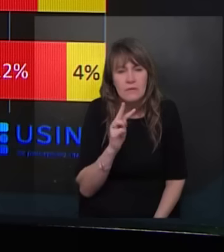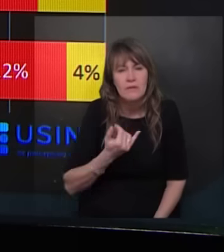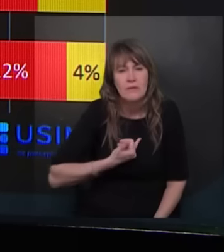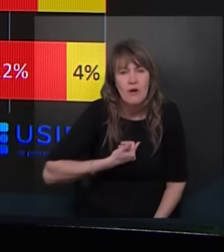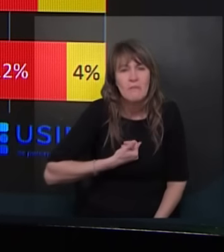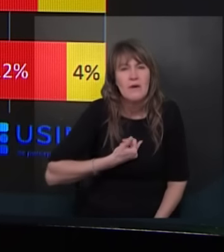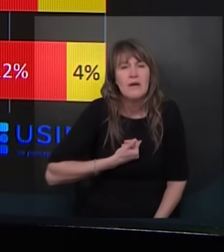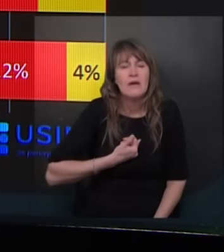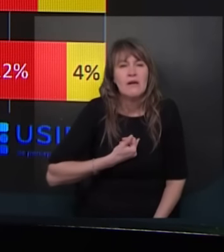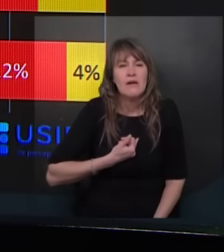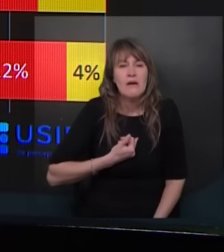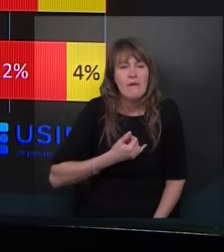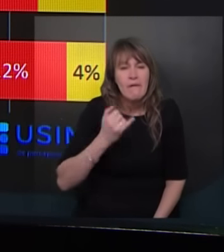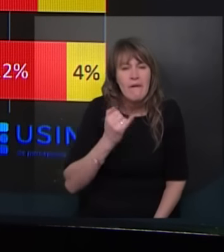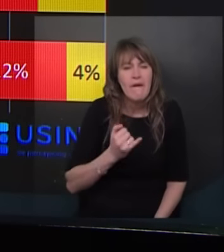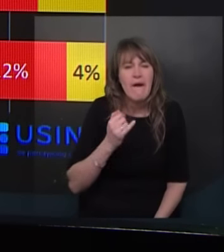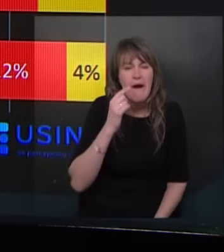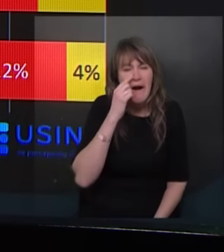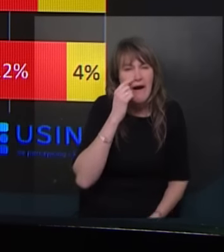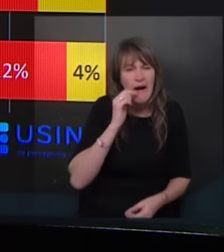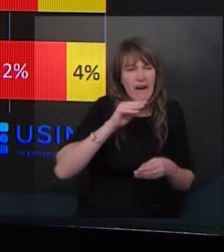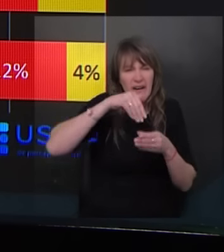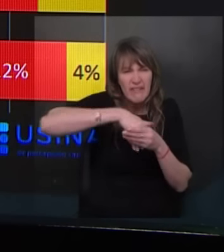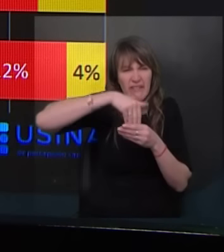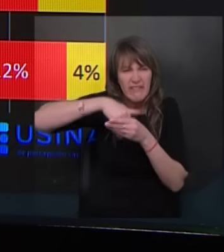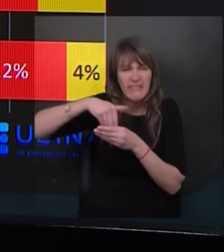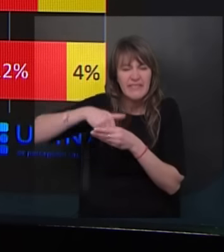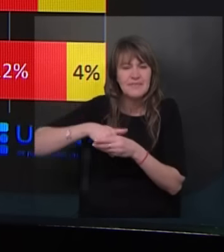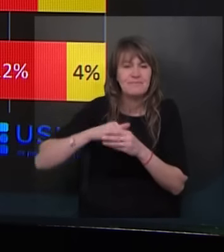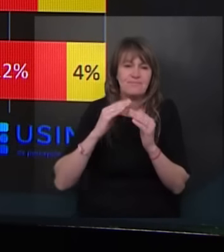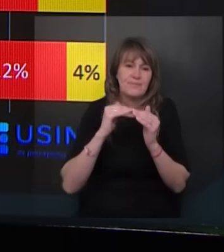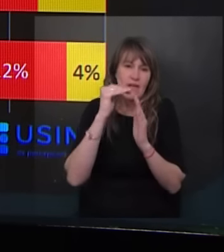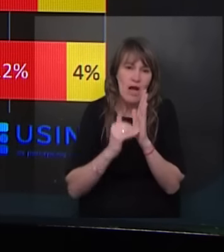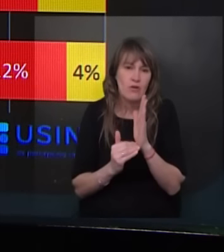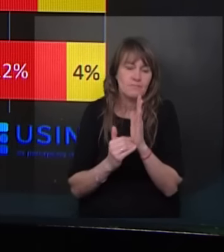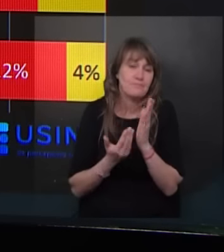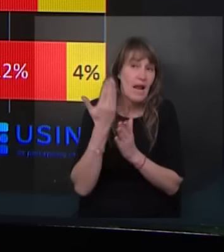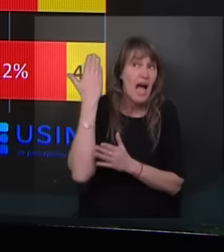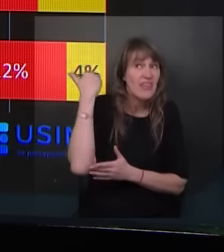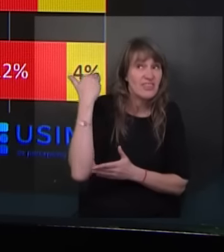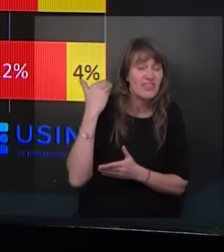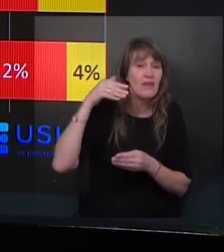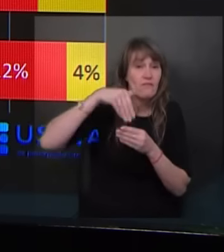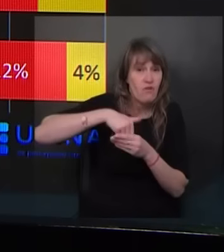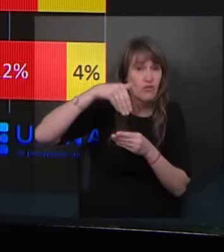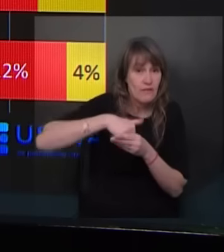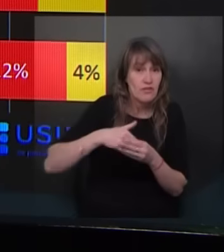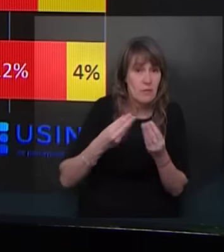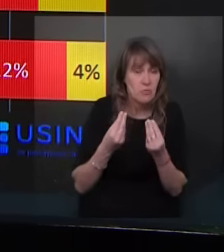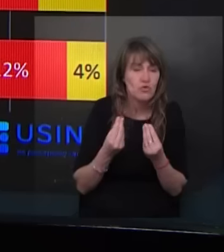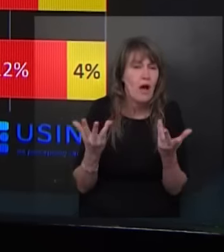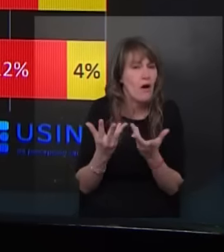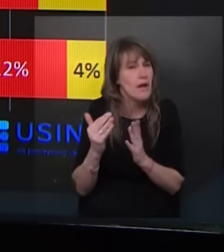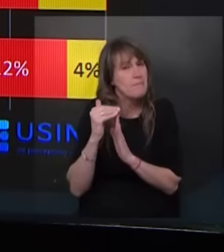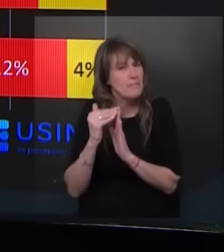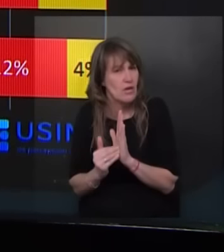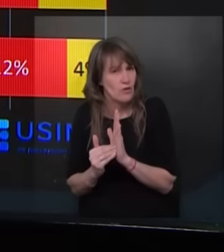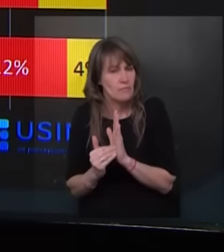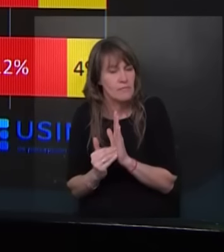eh que ha tenido una votación eh Muy por debajo de lo habitual acá estamos viendo los porcentajes totales de todo el